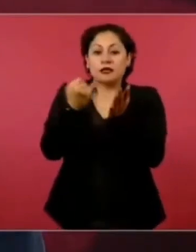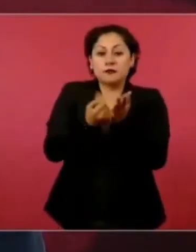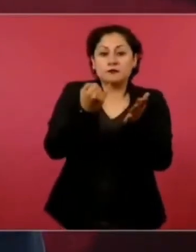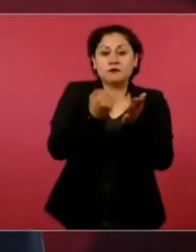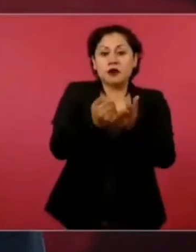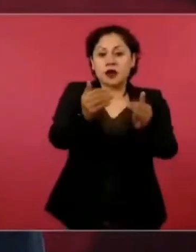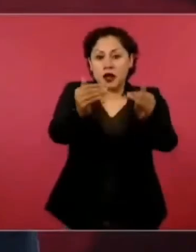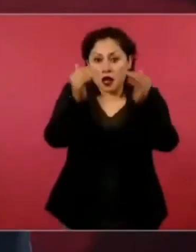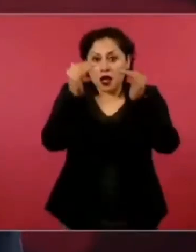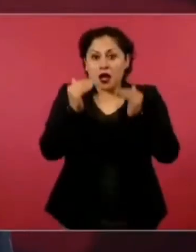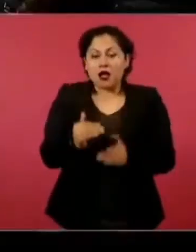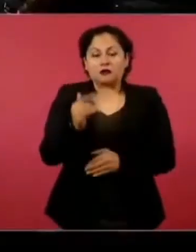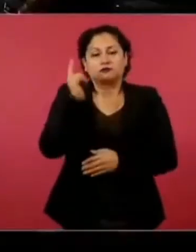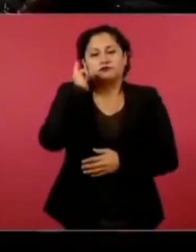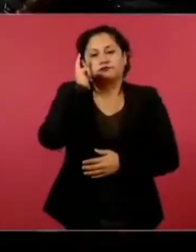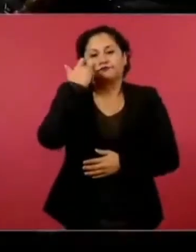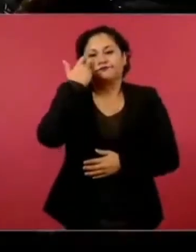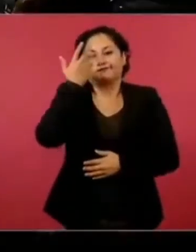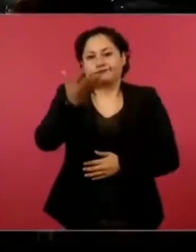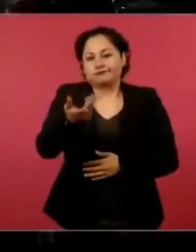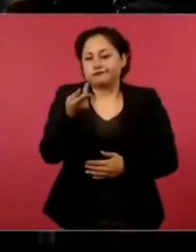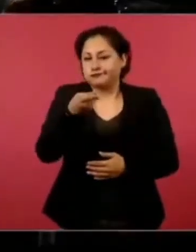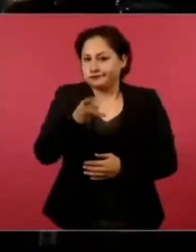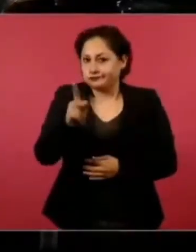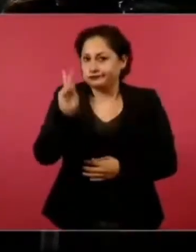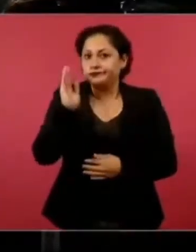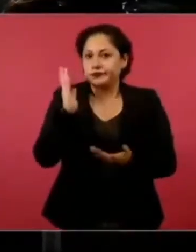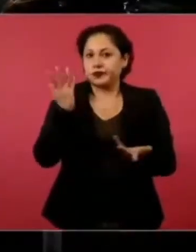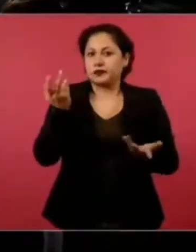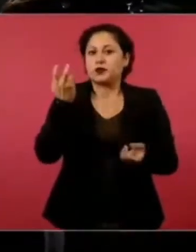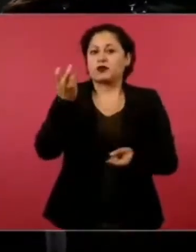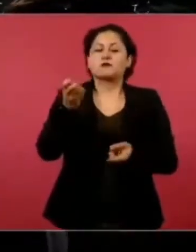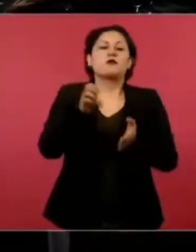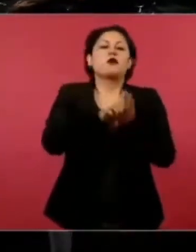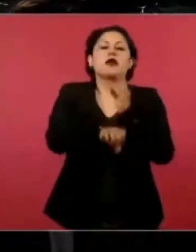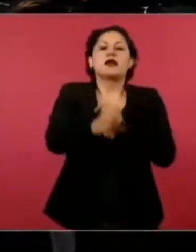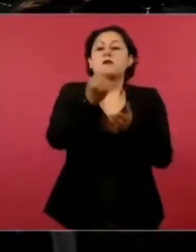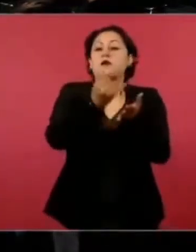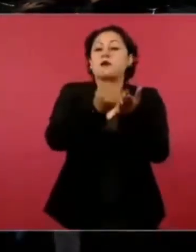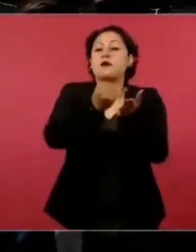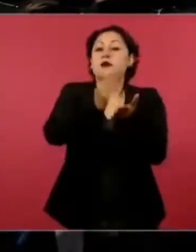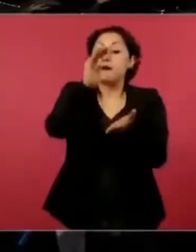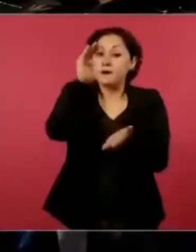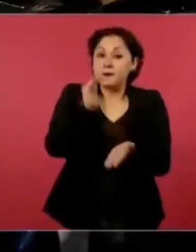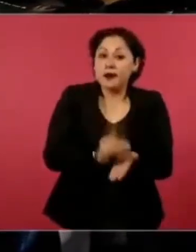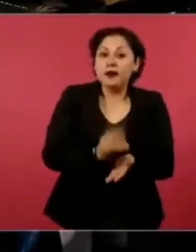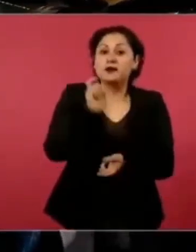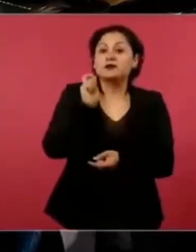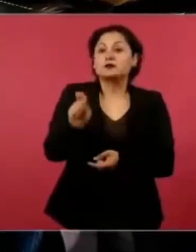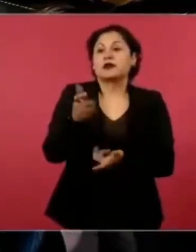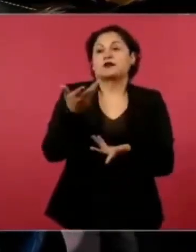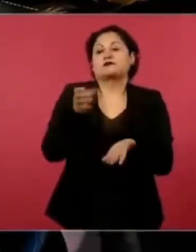pues bajan las tasas de los créditos y